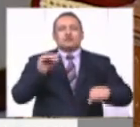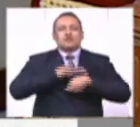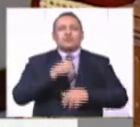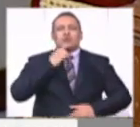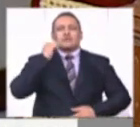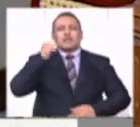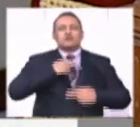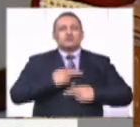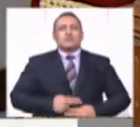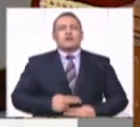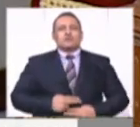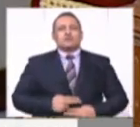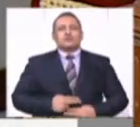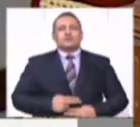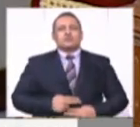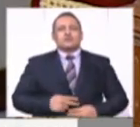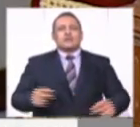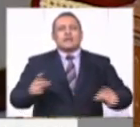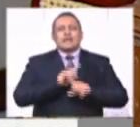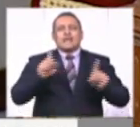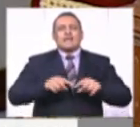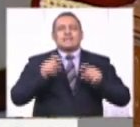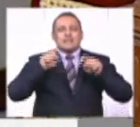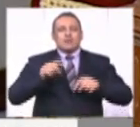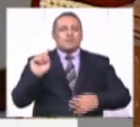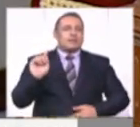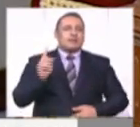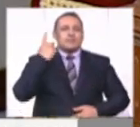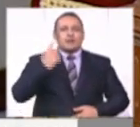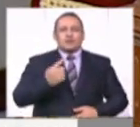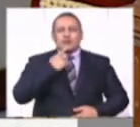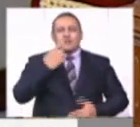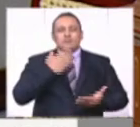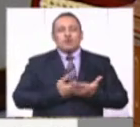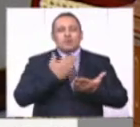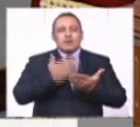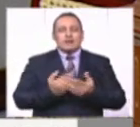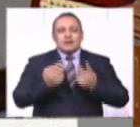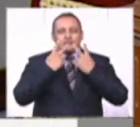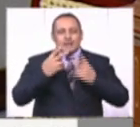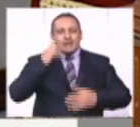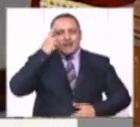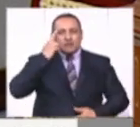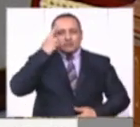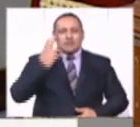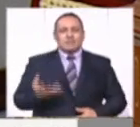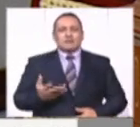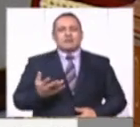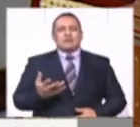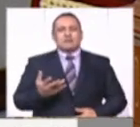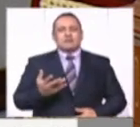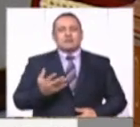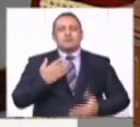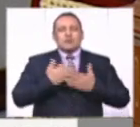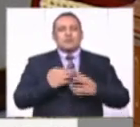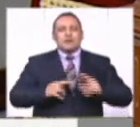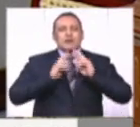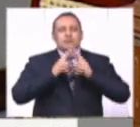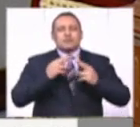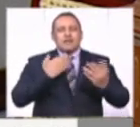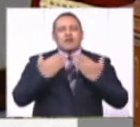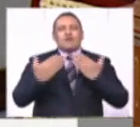derechos humanos qué he debido primero constatar razonablemente contestar en